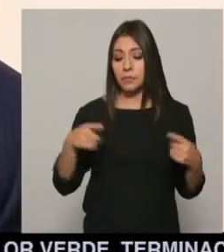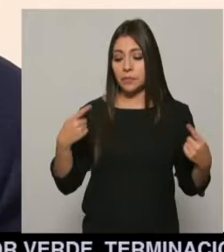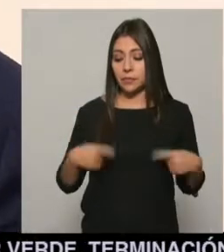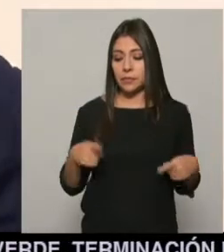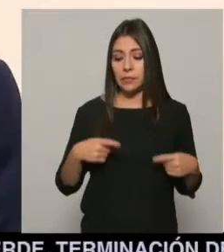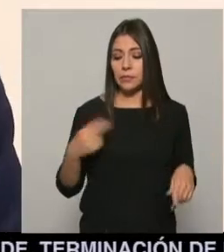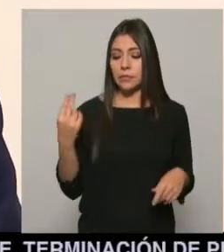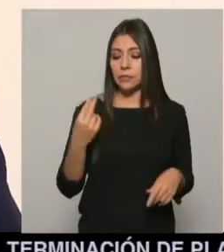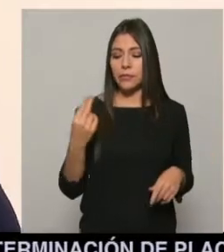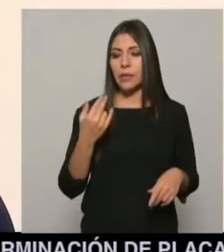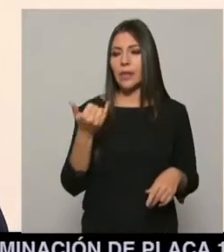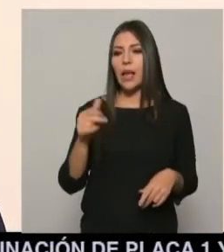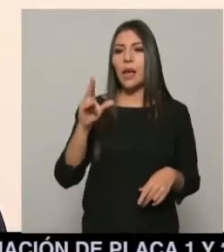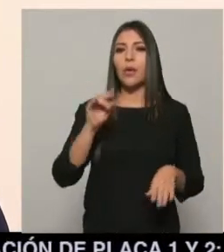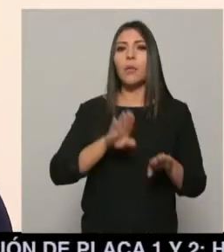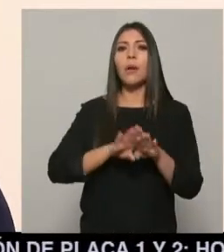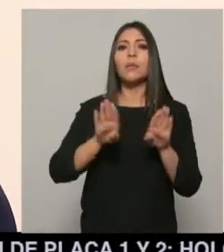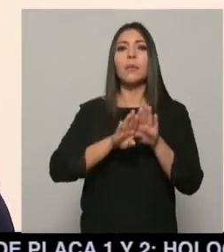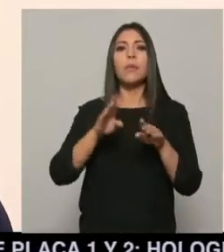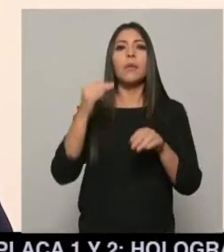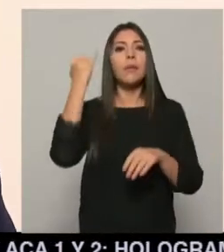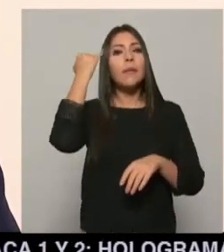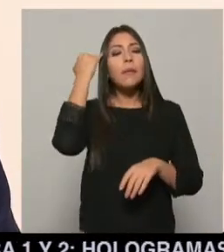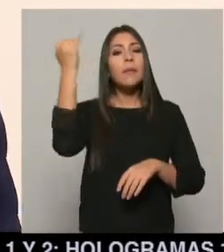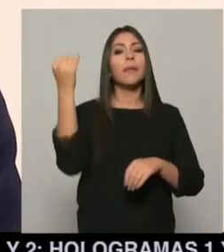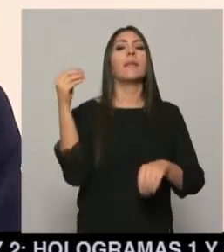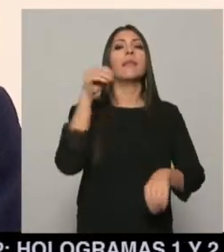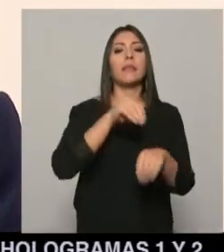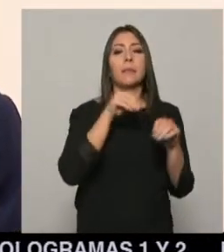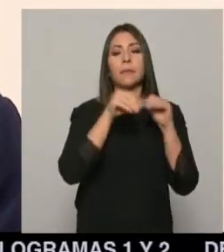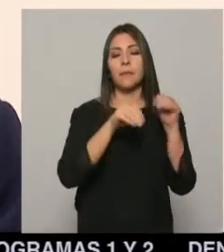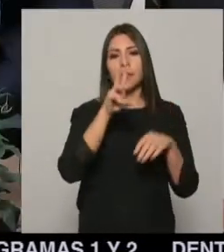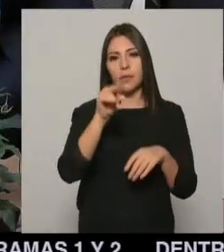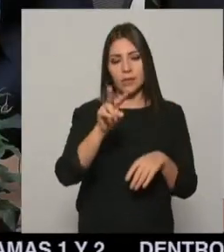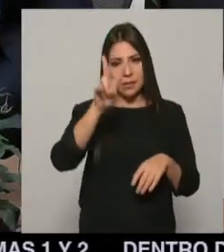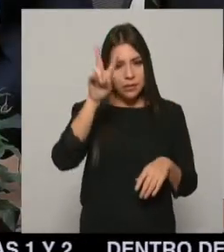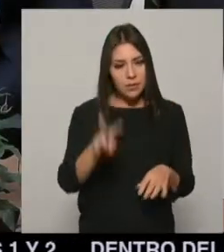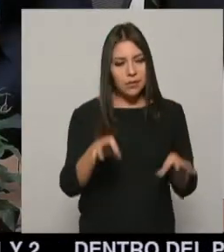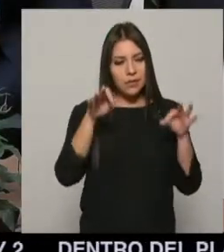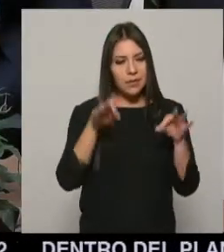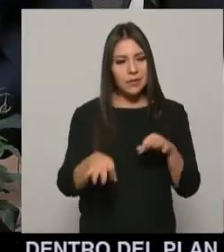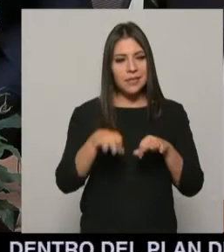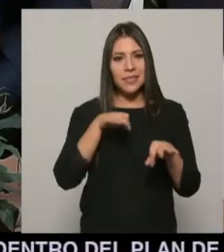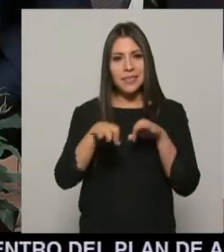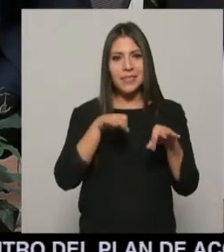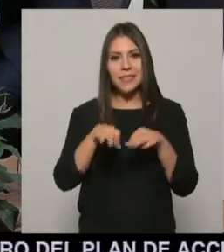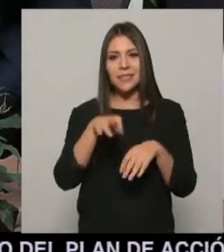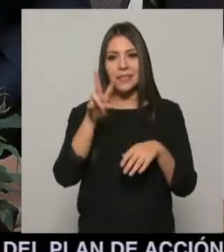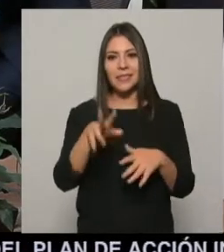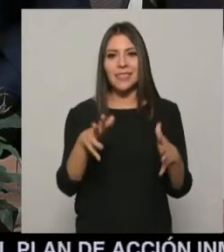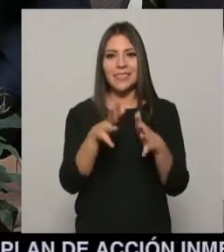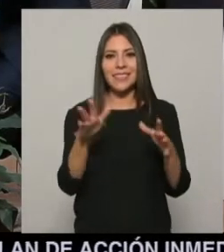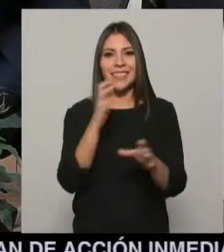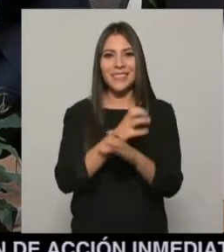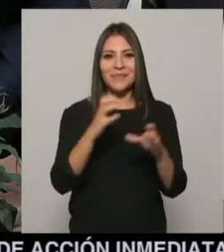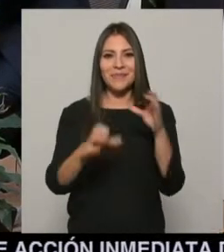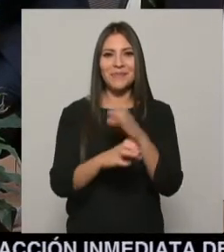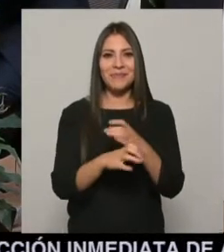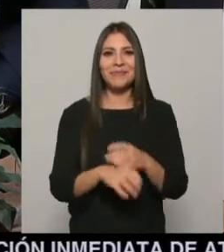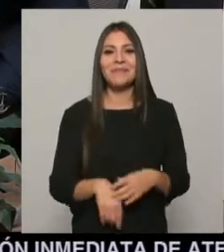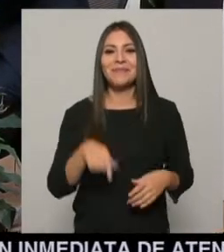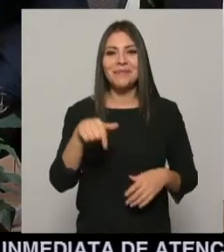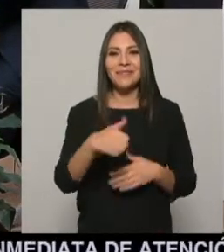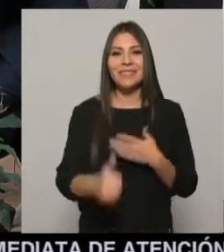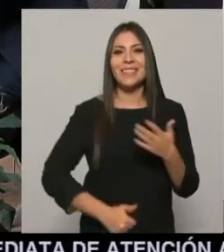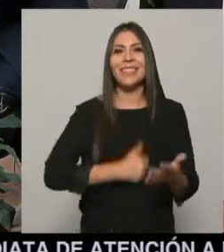que dejarse de ocurrencias y de improvisaciones y que tienen que realmente ponerse a trabajar en los grandes pendientes, esta ciudad, que es